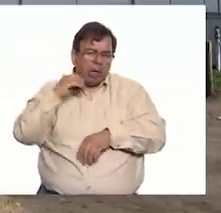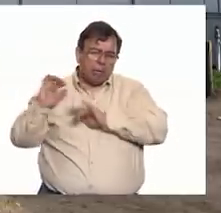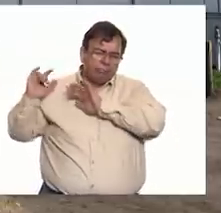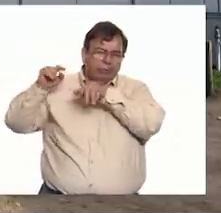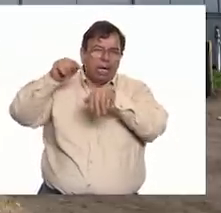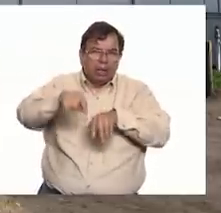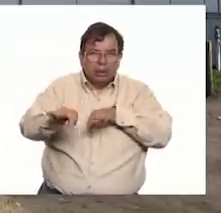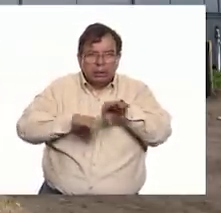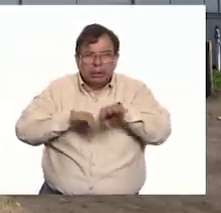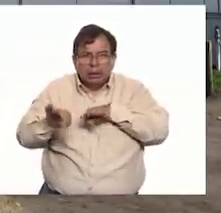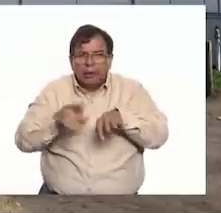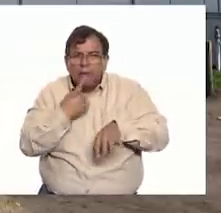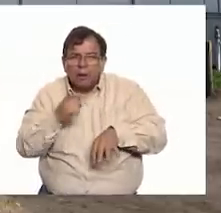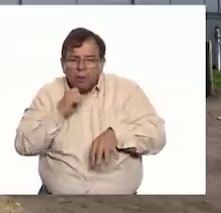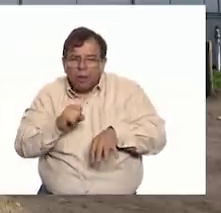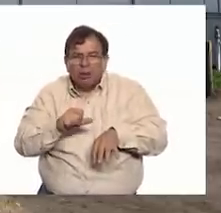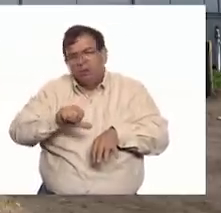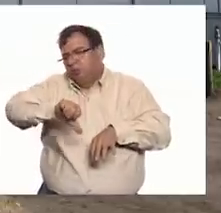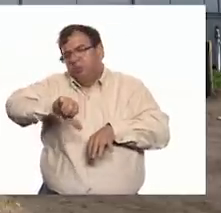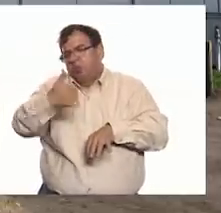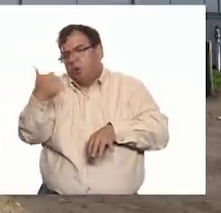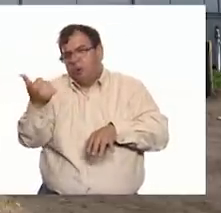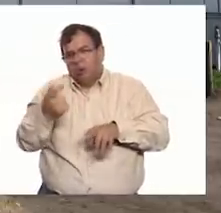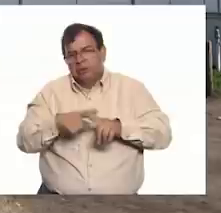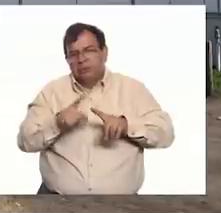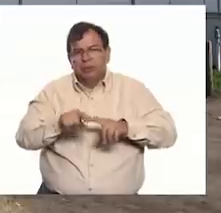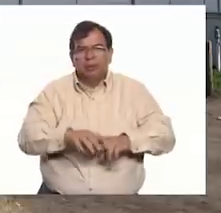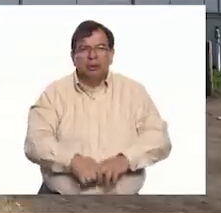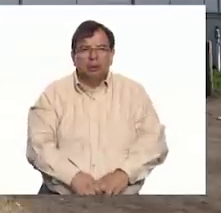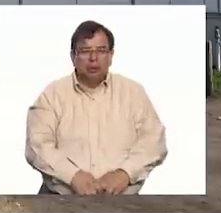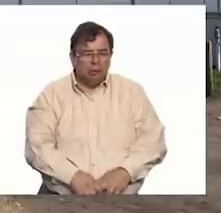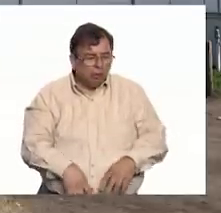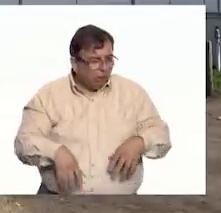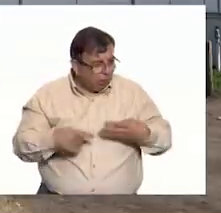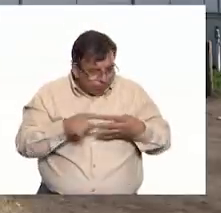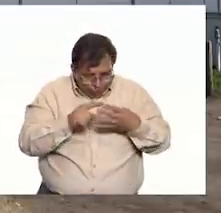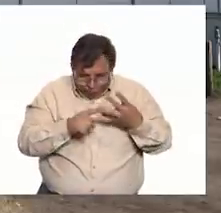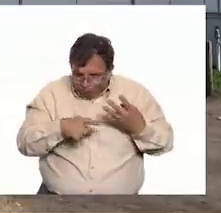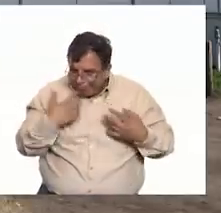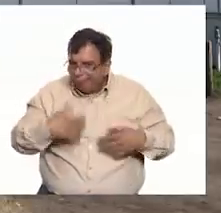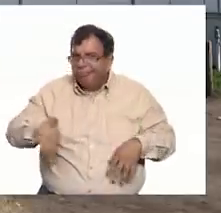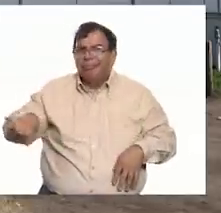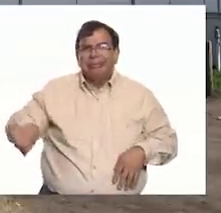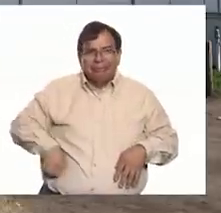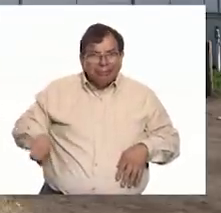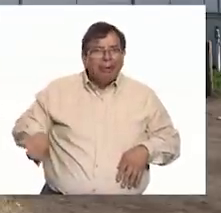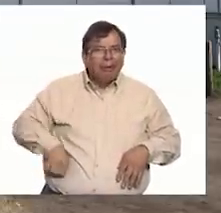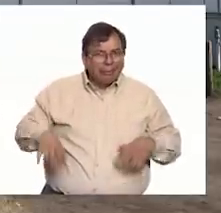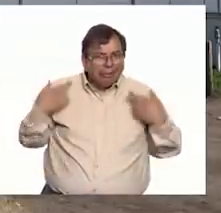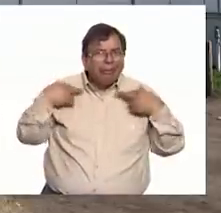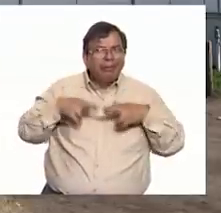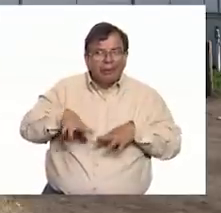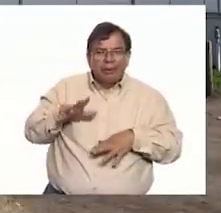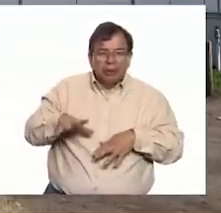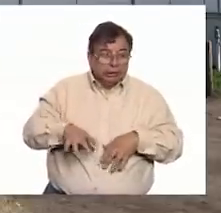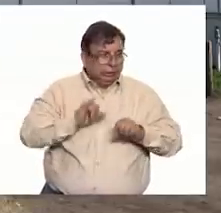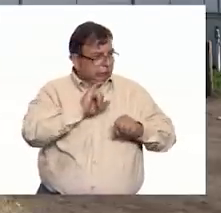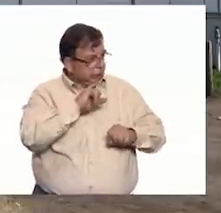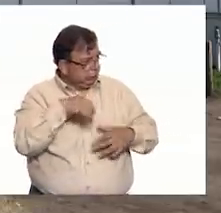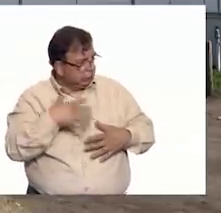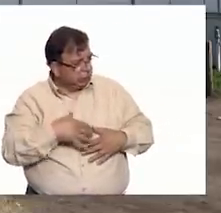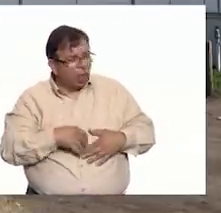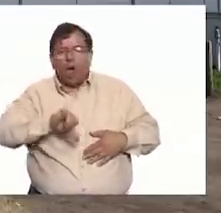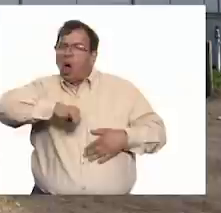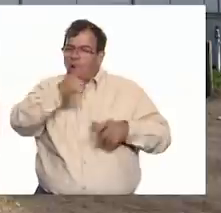cosecha de jitomate y otros productos. Bueno, todo esto sí que es muy interesante, maestra. Demasiado, Larisa. Bueno, sacaré